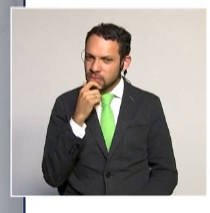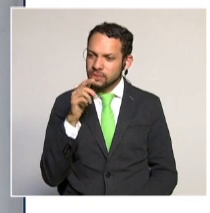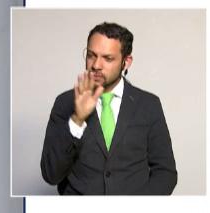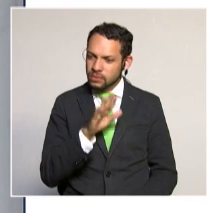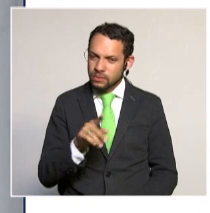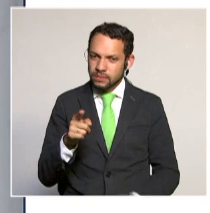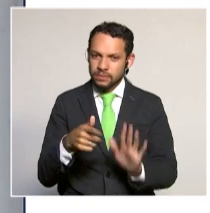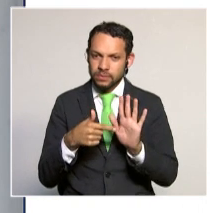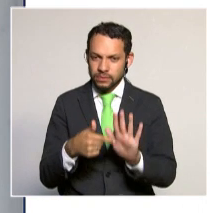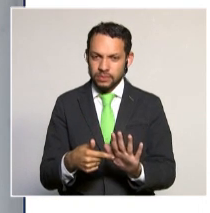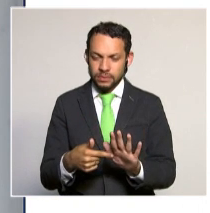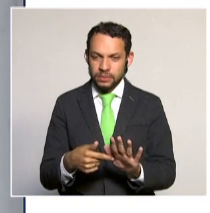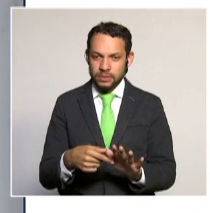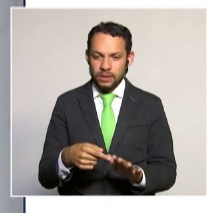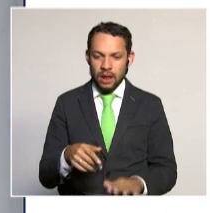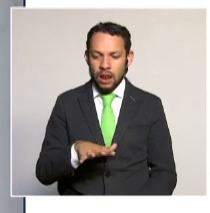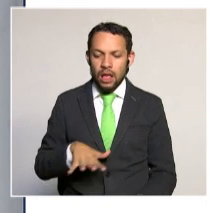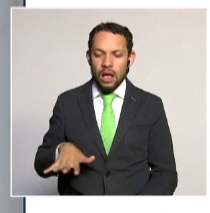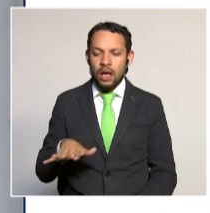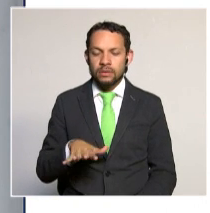muestra este sector.